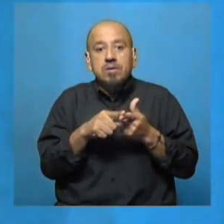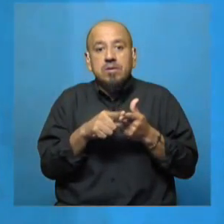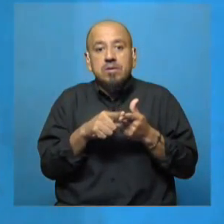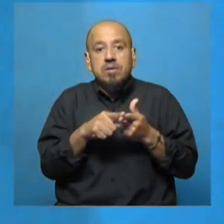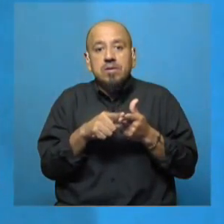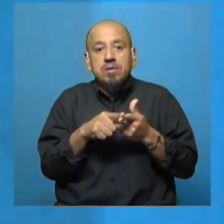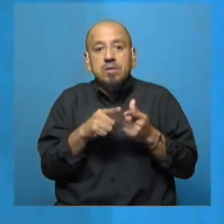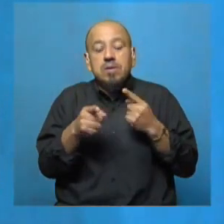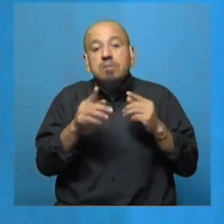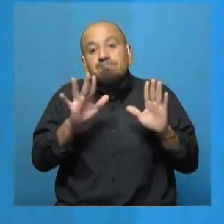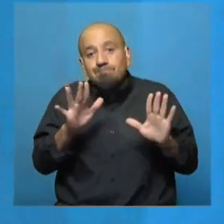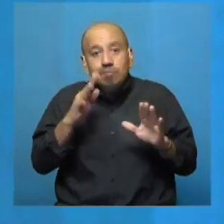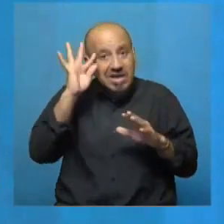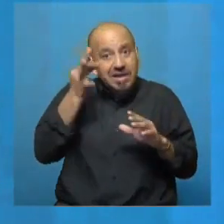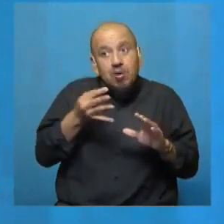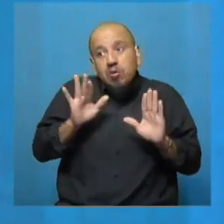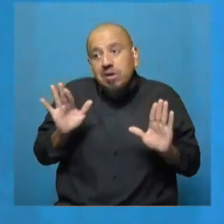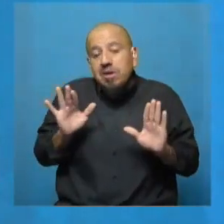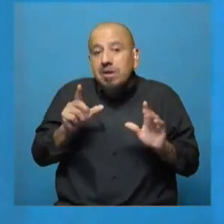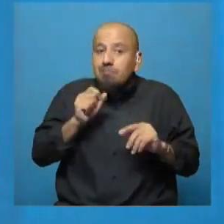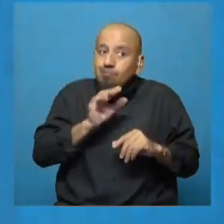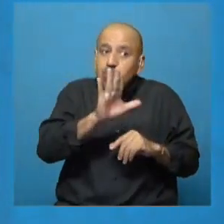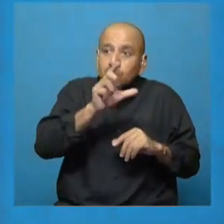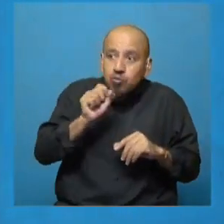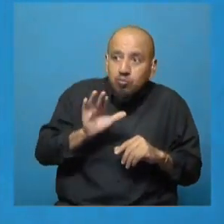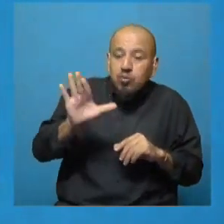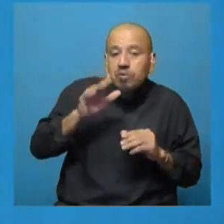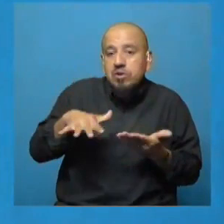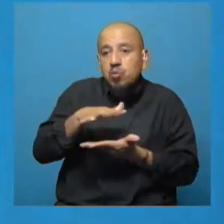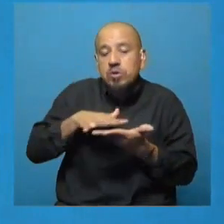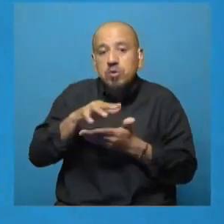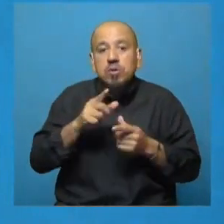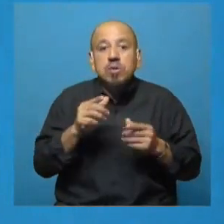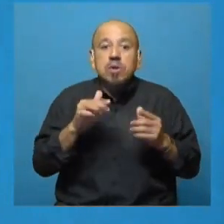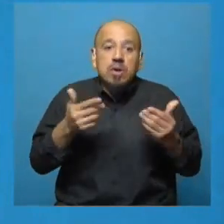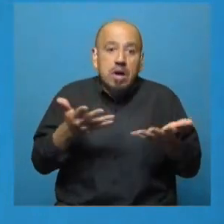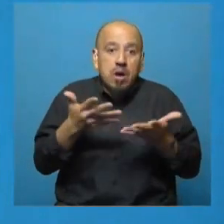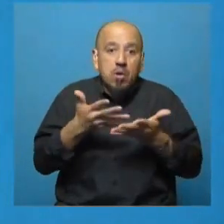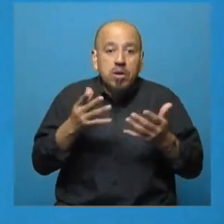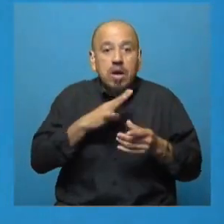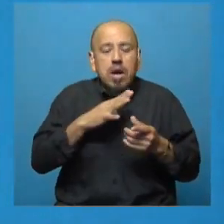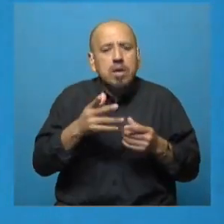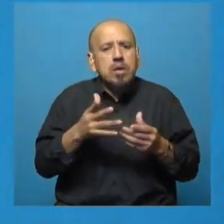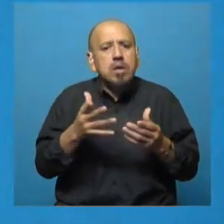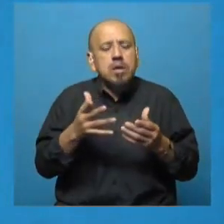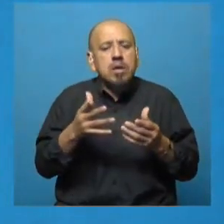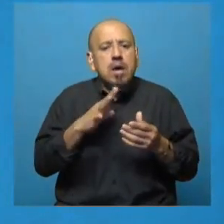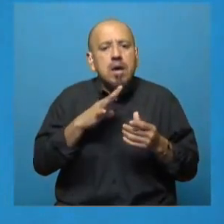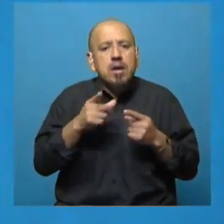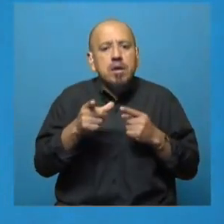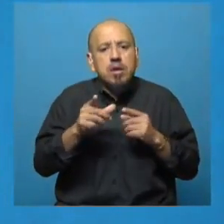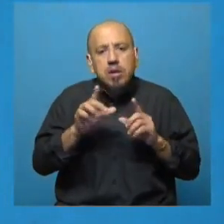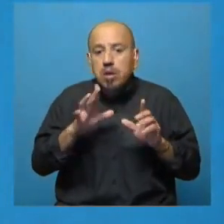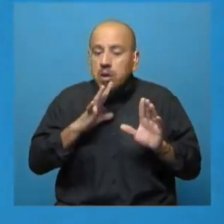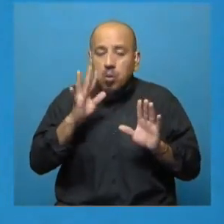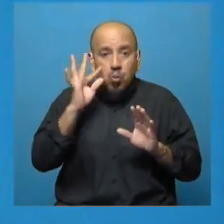creo que cada situación es particular y Bueno ahora se está dando un fenómeno que está muy bueno por un lado y que hay que